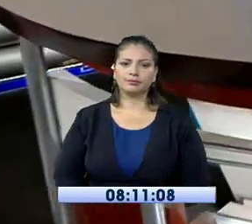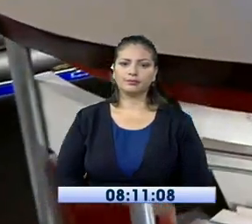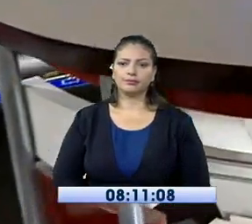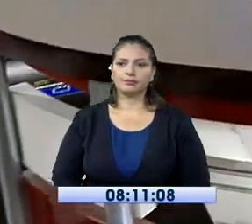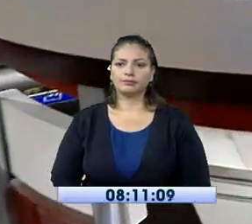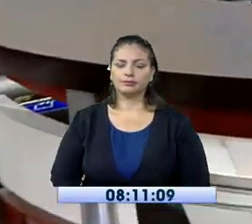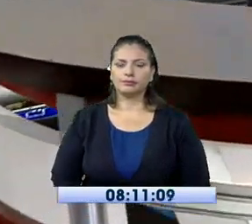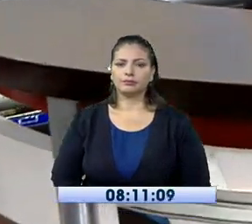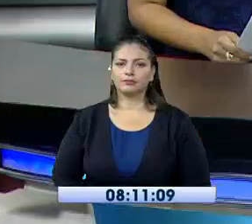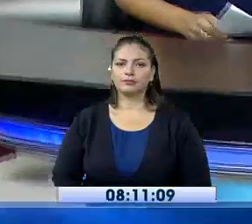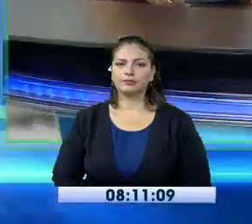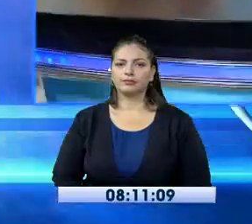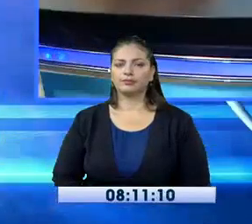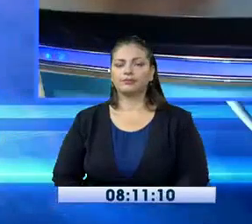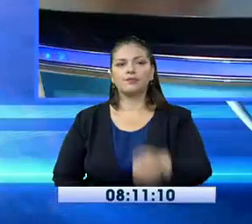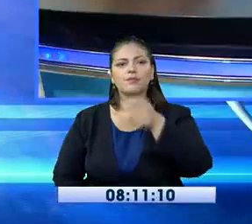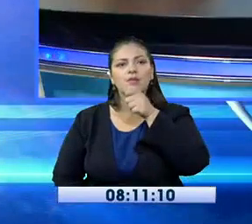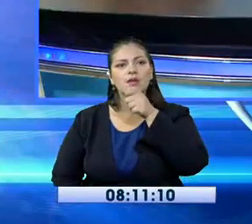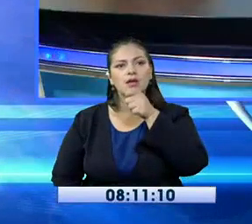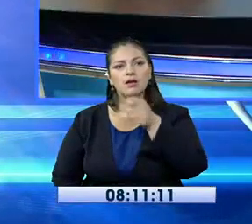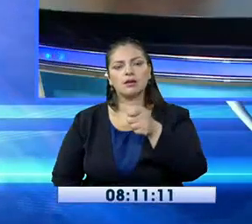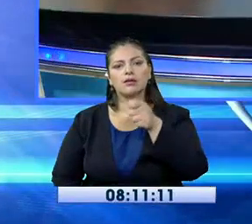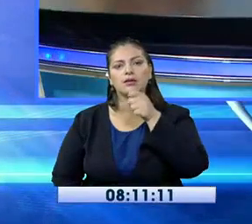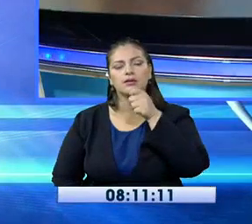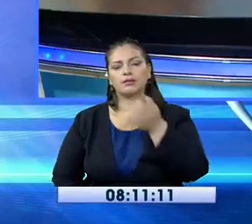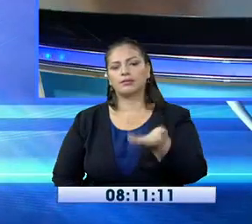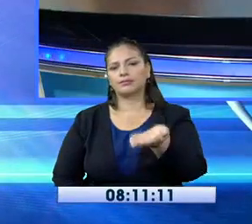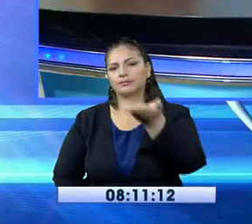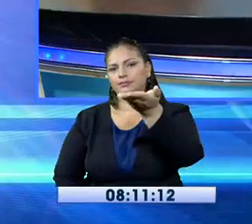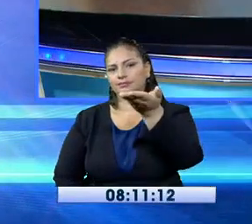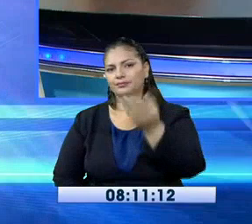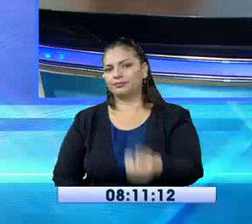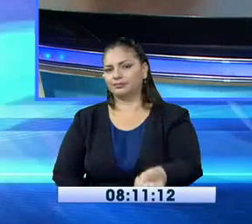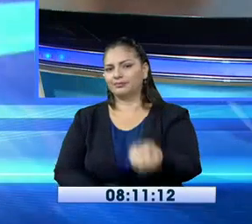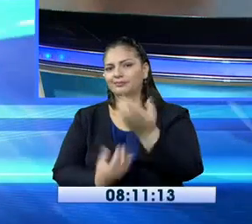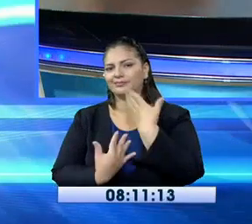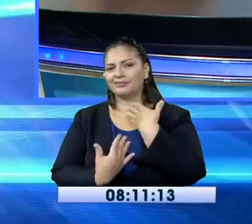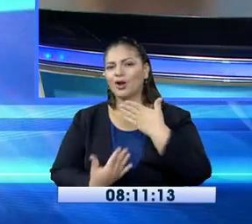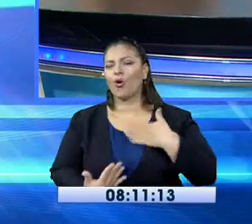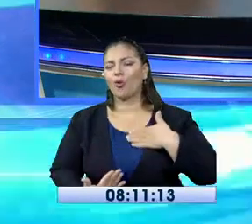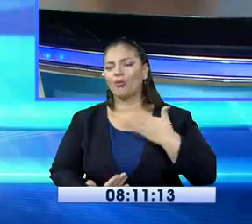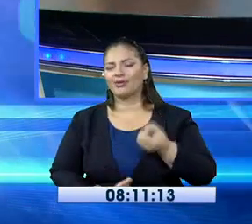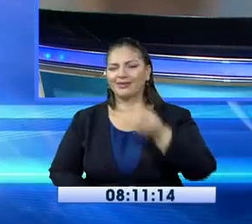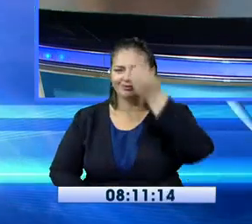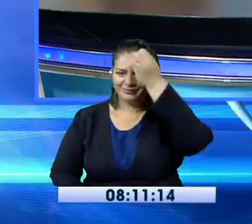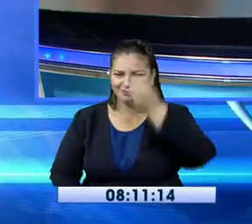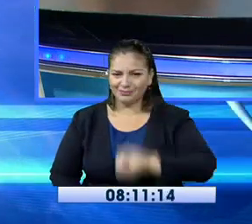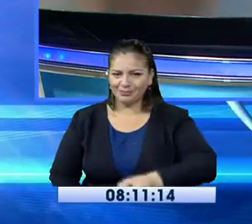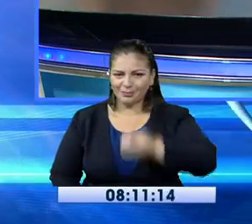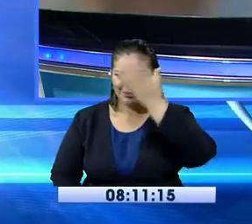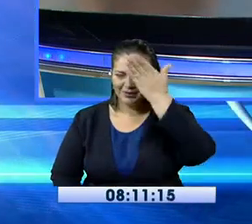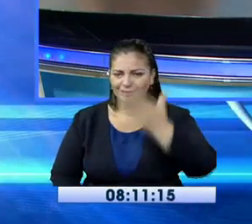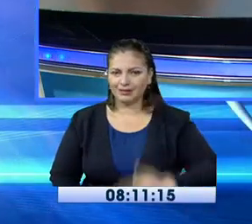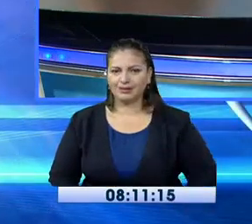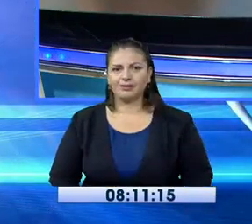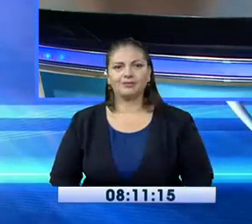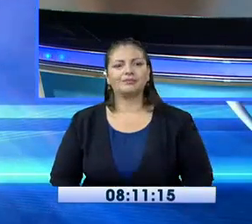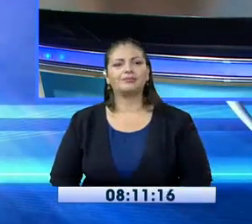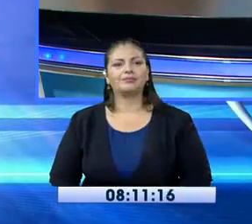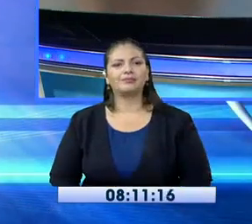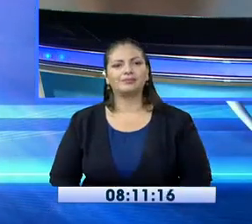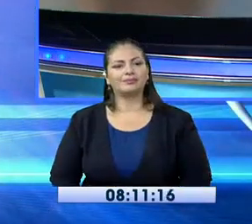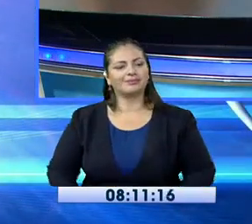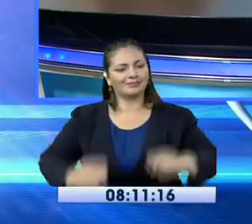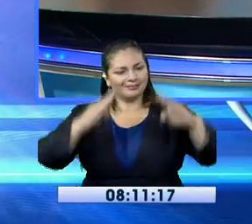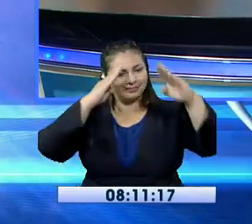Bueno, es momento de salir de los estudios. Enrique Muñoz está listo para informarnos. ¿Qué tal, Enrique? Muy buenos días. Buenos días, Enrique. Adelante. Hola, ¿qué tal?